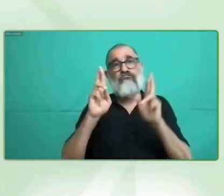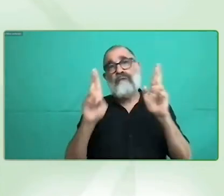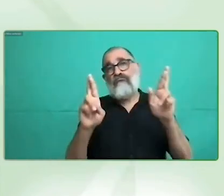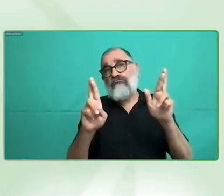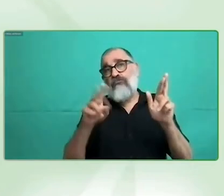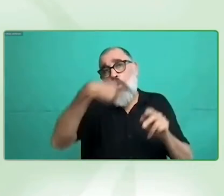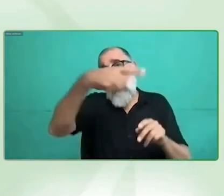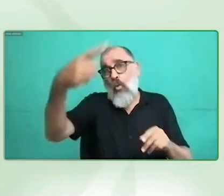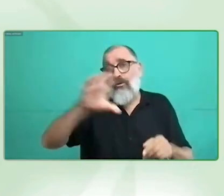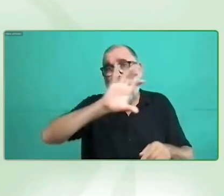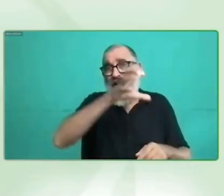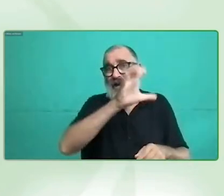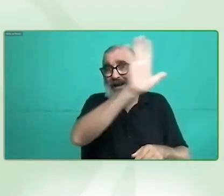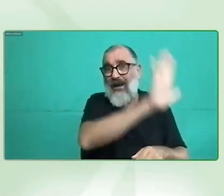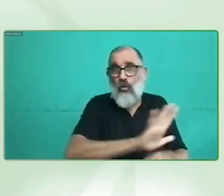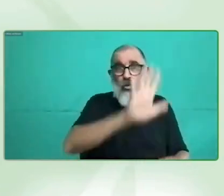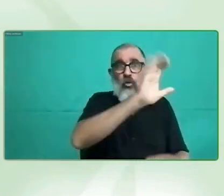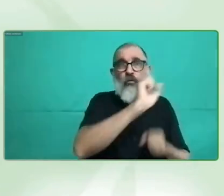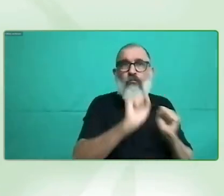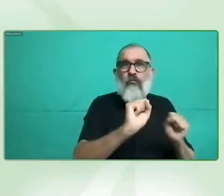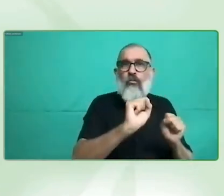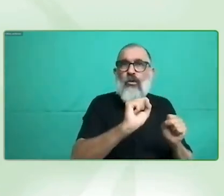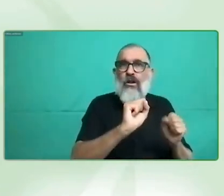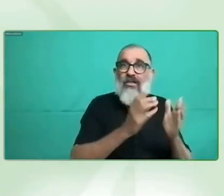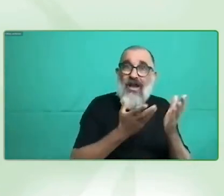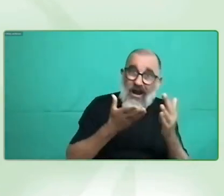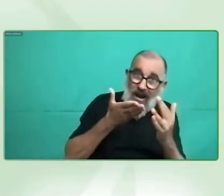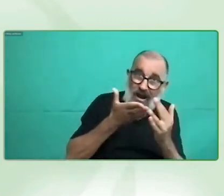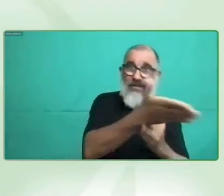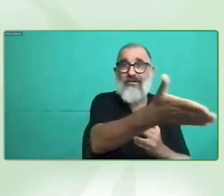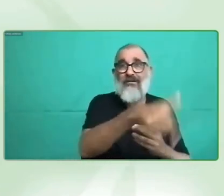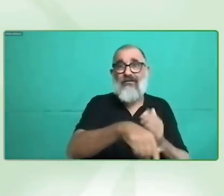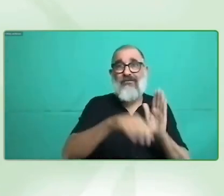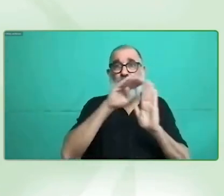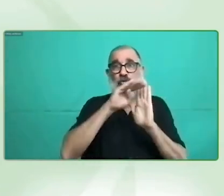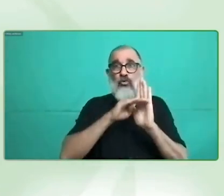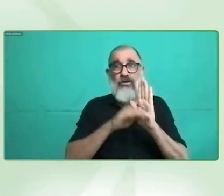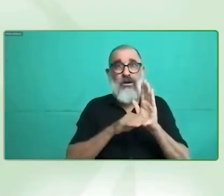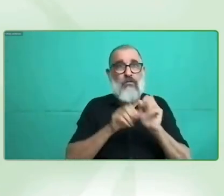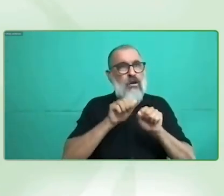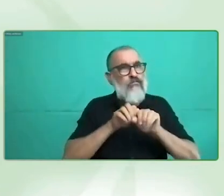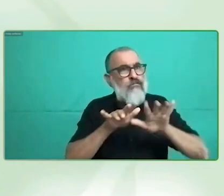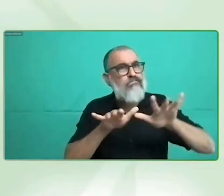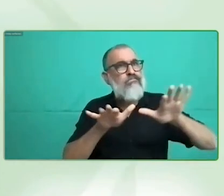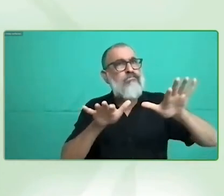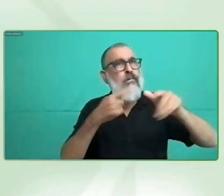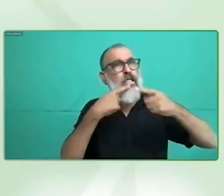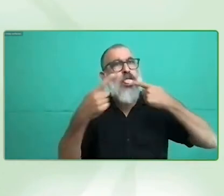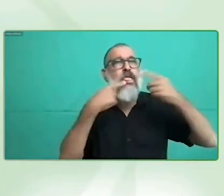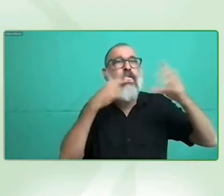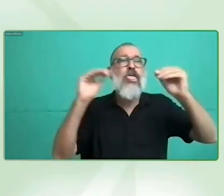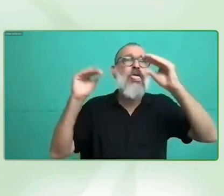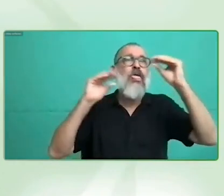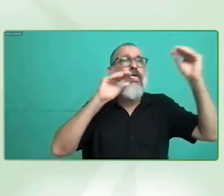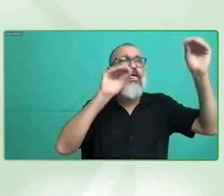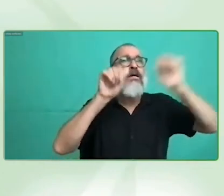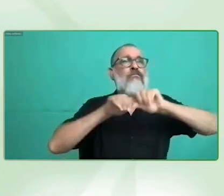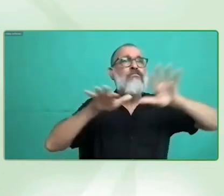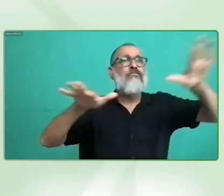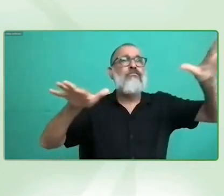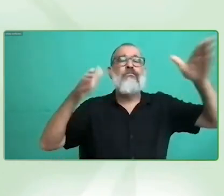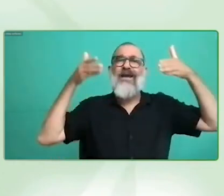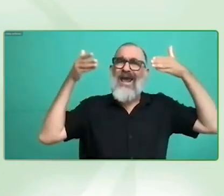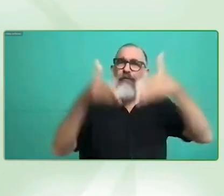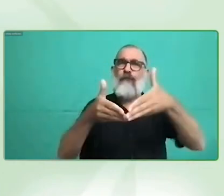esta condición pueda seguir siendo superada a través del acceso de la información, pero sobre todo de la experiencia de